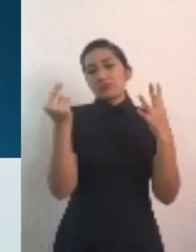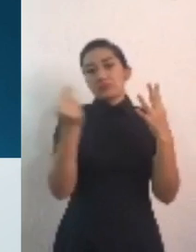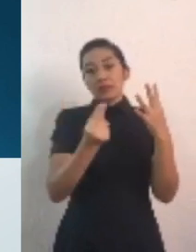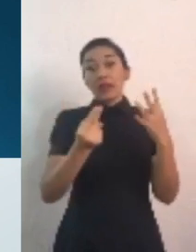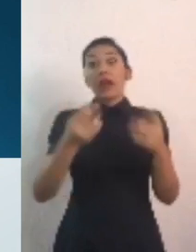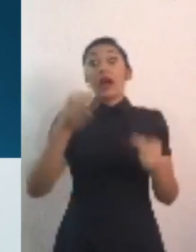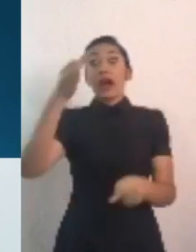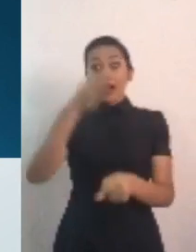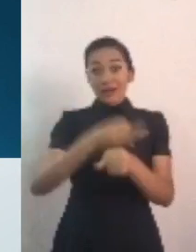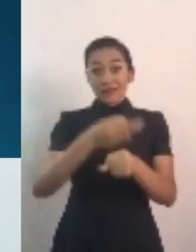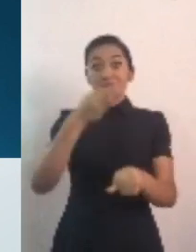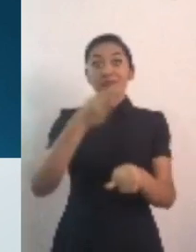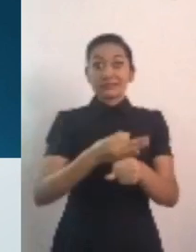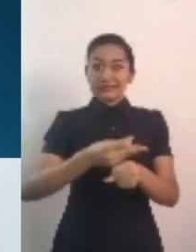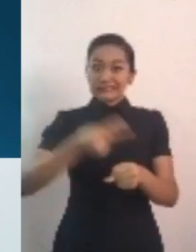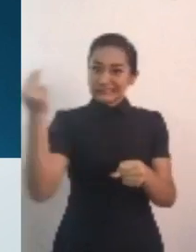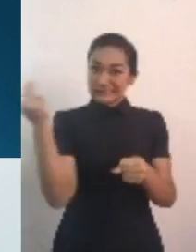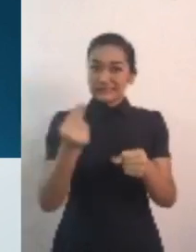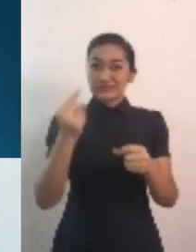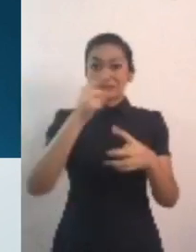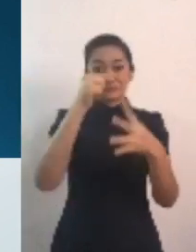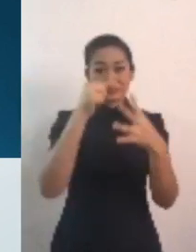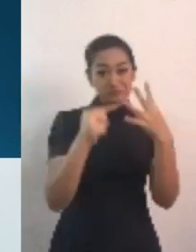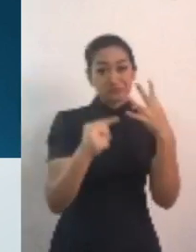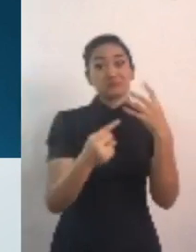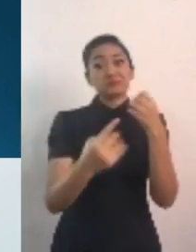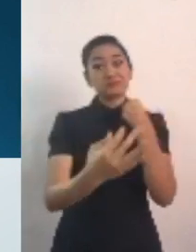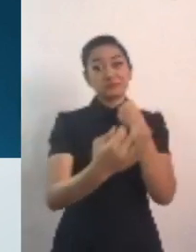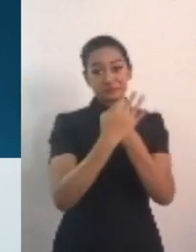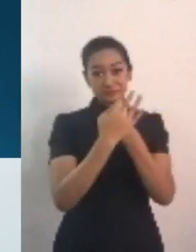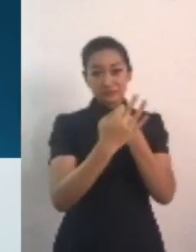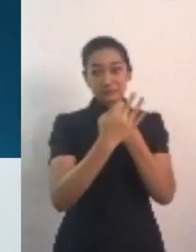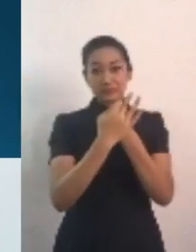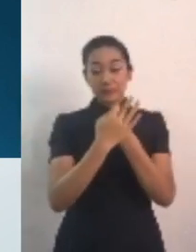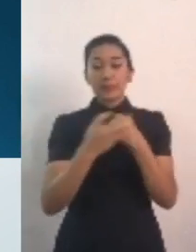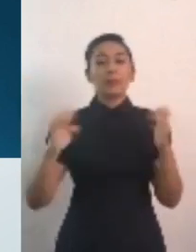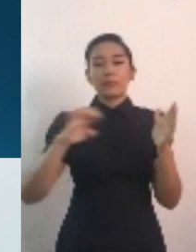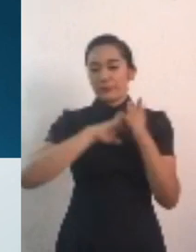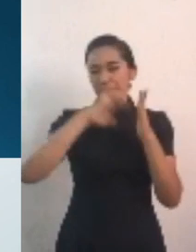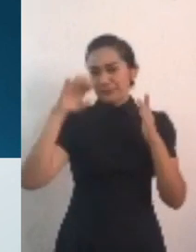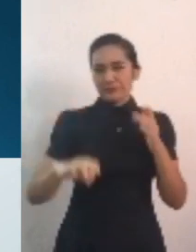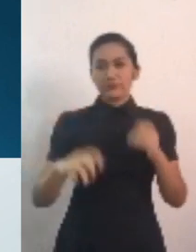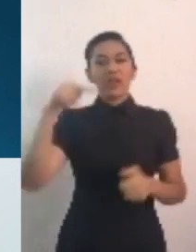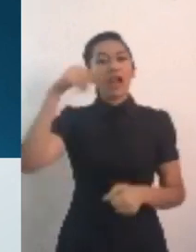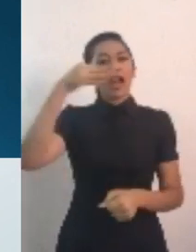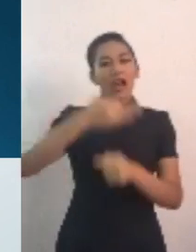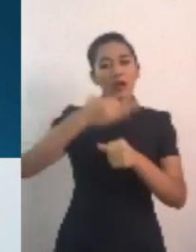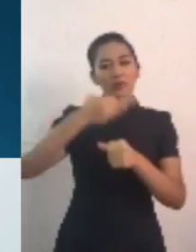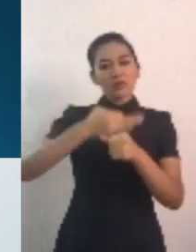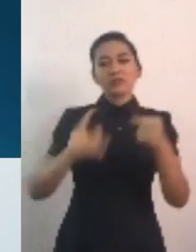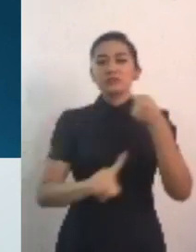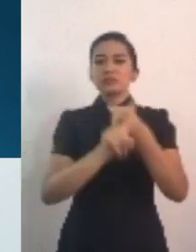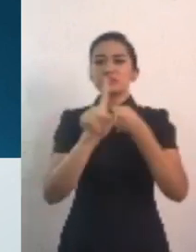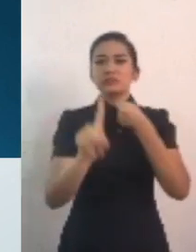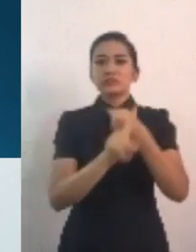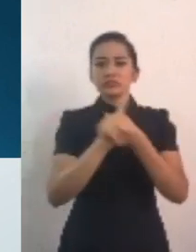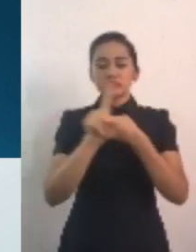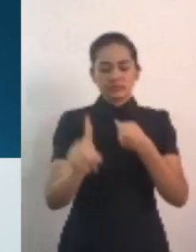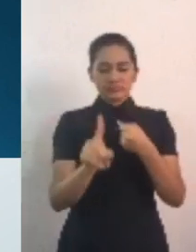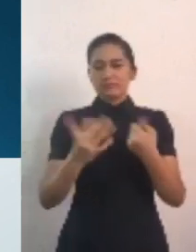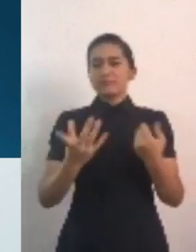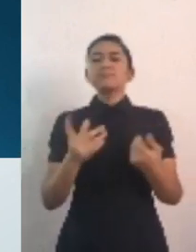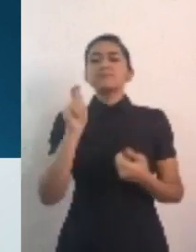hacemos. Uno de los problemas fundamentales es que lo que hemos aprendido, la forma en